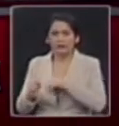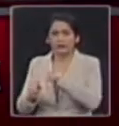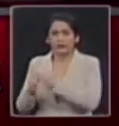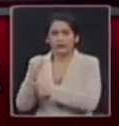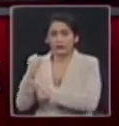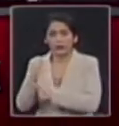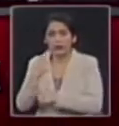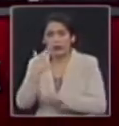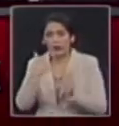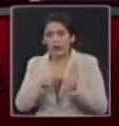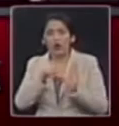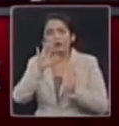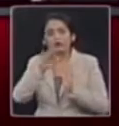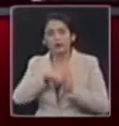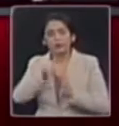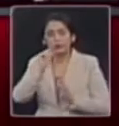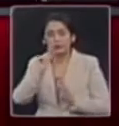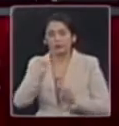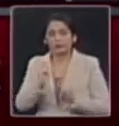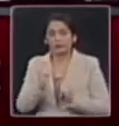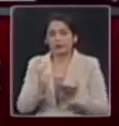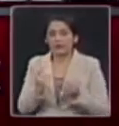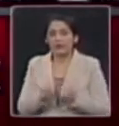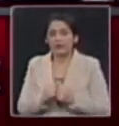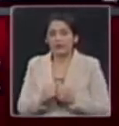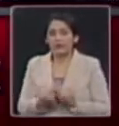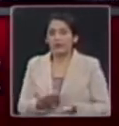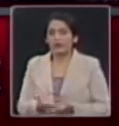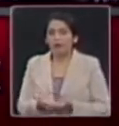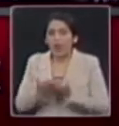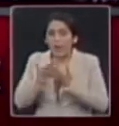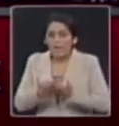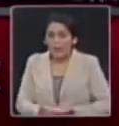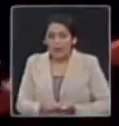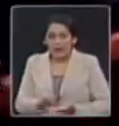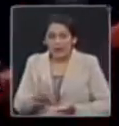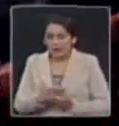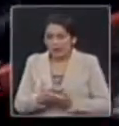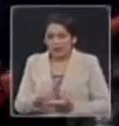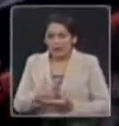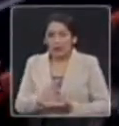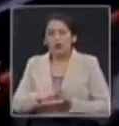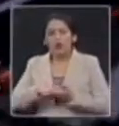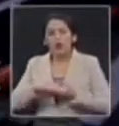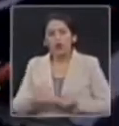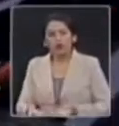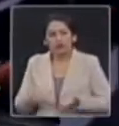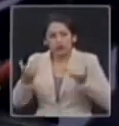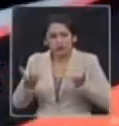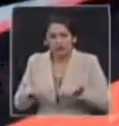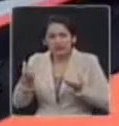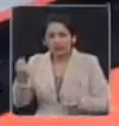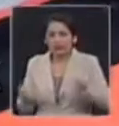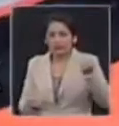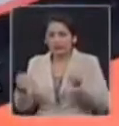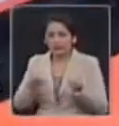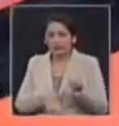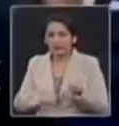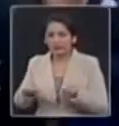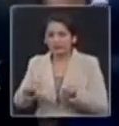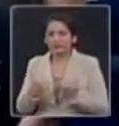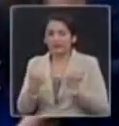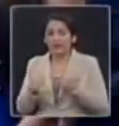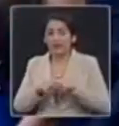menor consumo y de igual manera es súper liviano porque es una carrocería de aluminio. Quito Motors cuenta con un amplio portafolio en sus